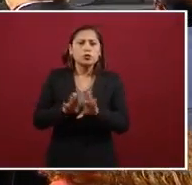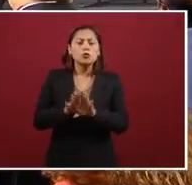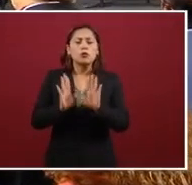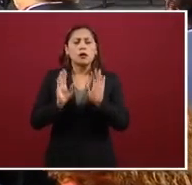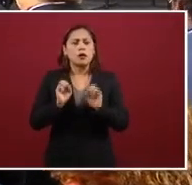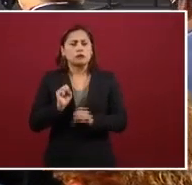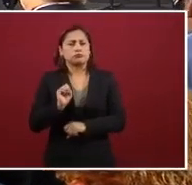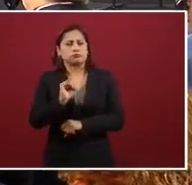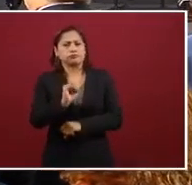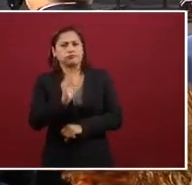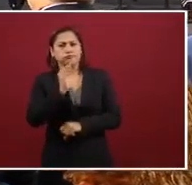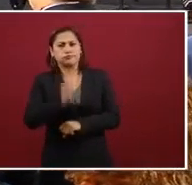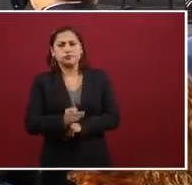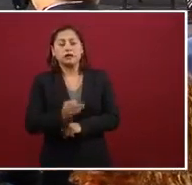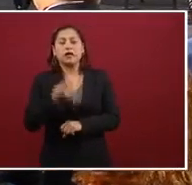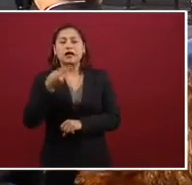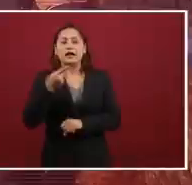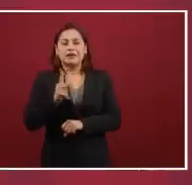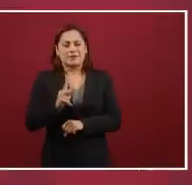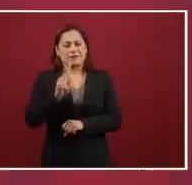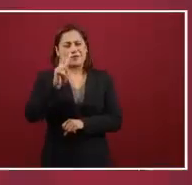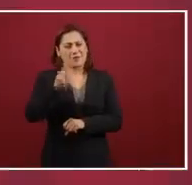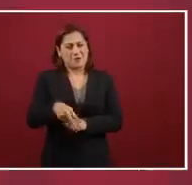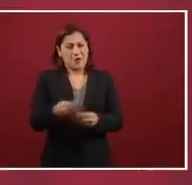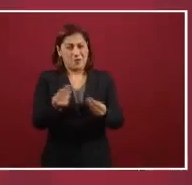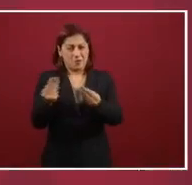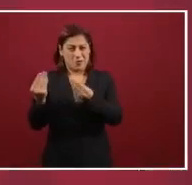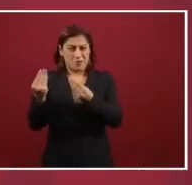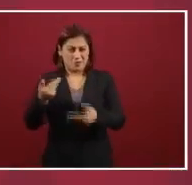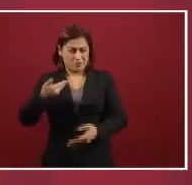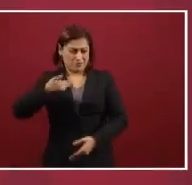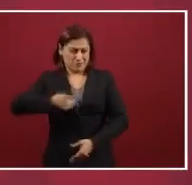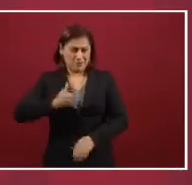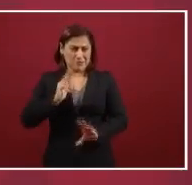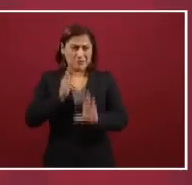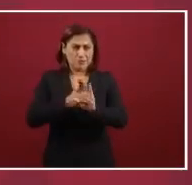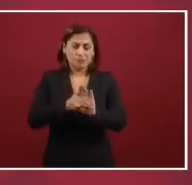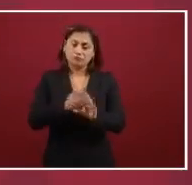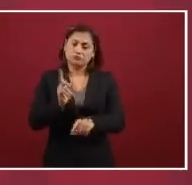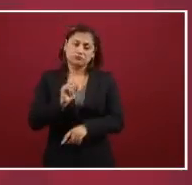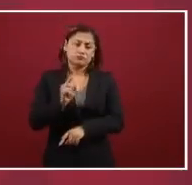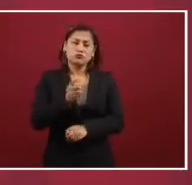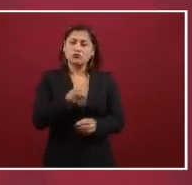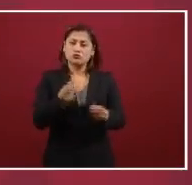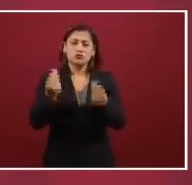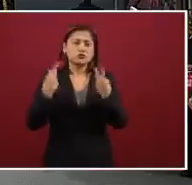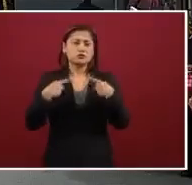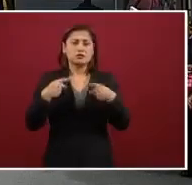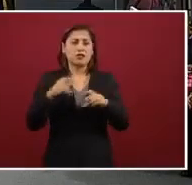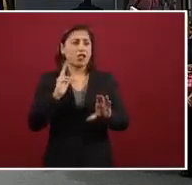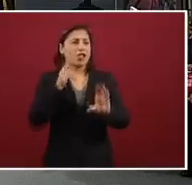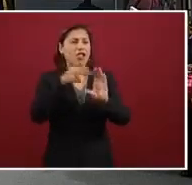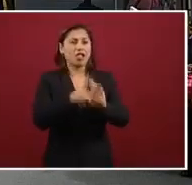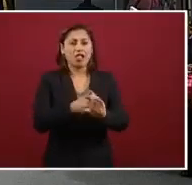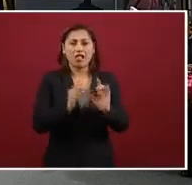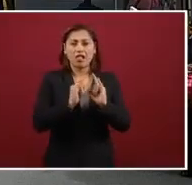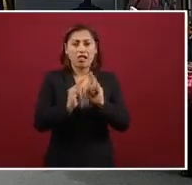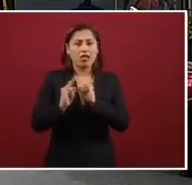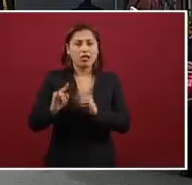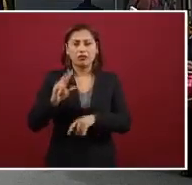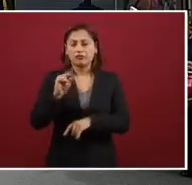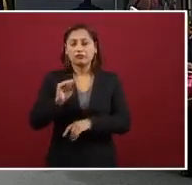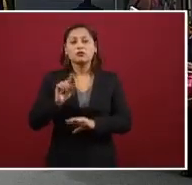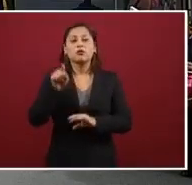lo solicitan. No quieren estar en albergues. Lo que sí les importa mucho es que haya